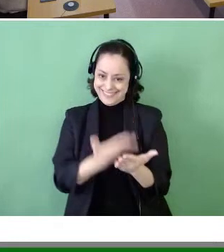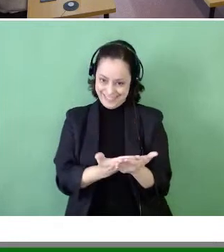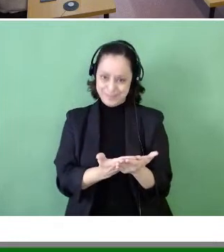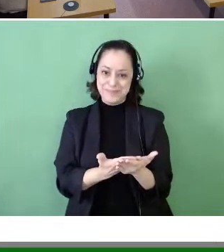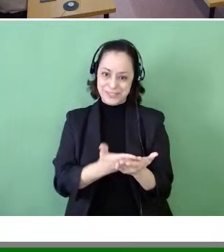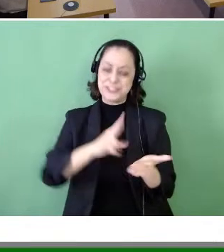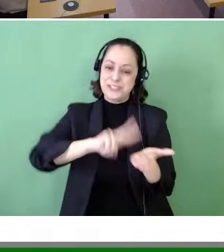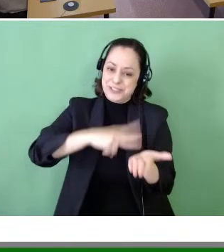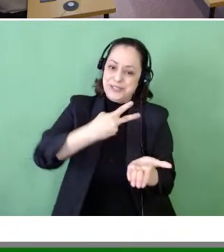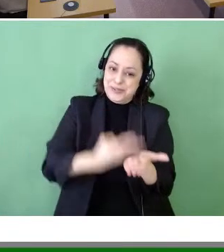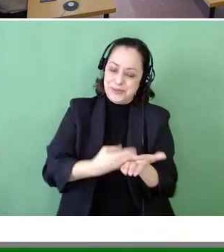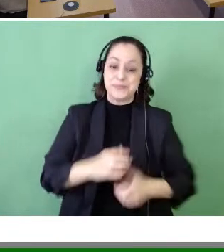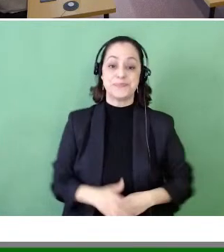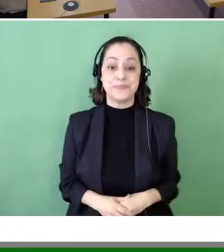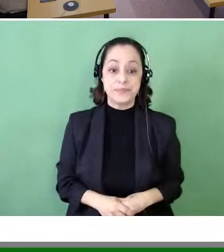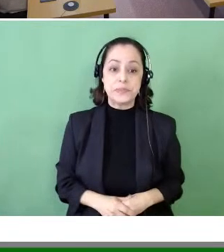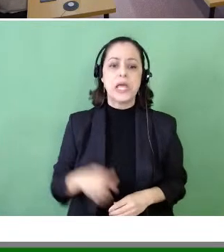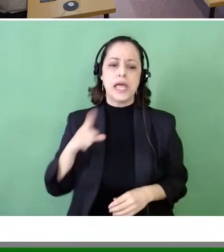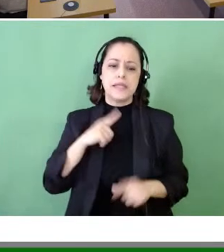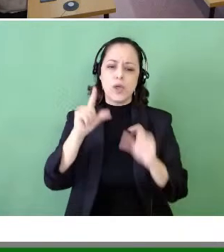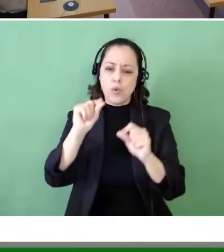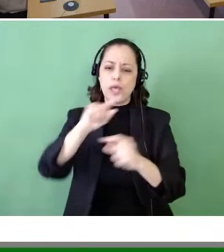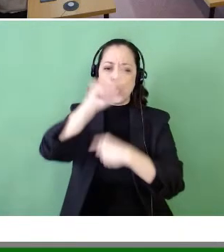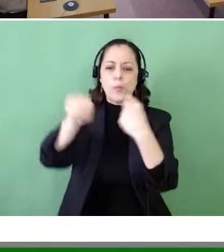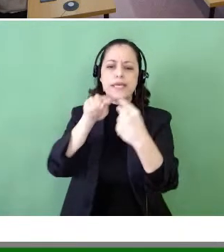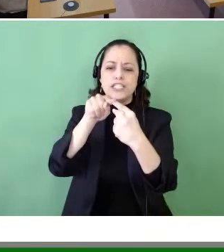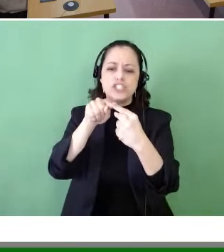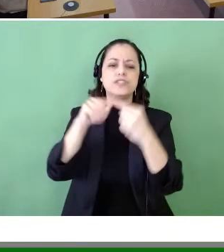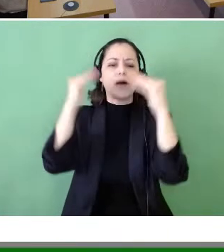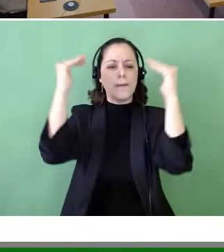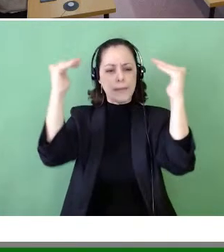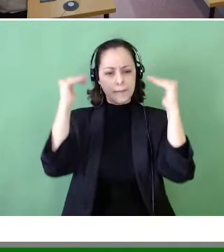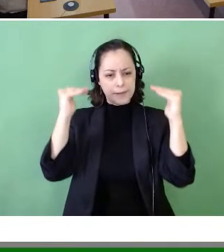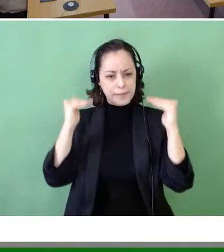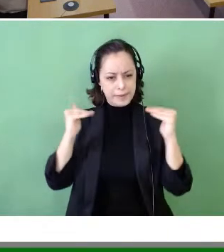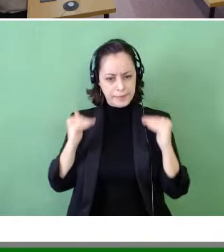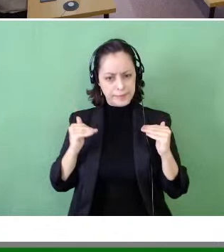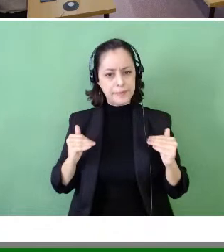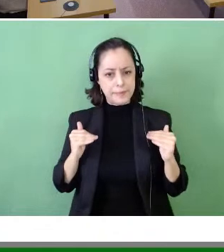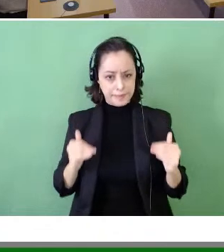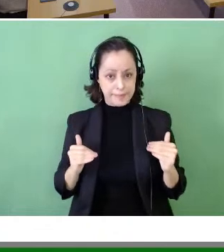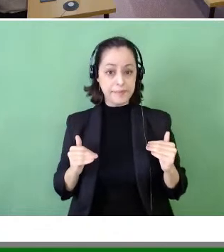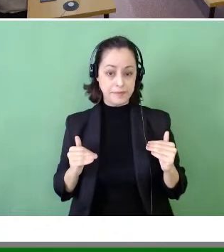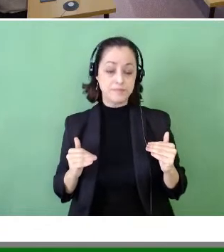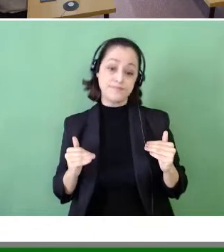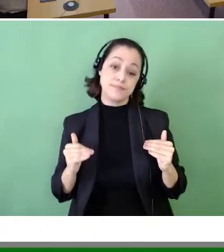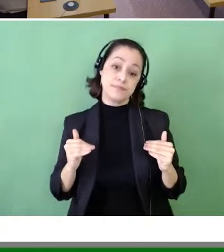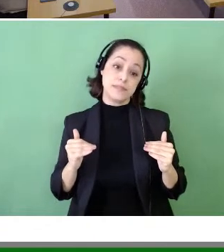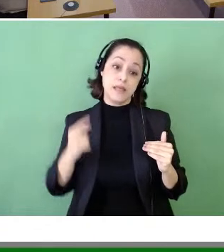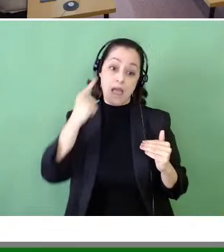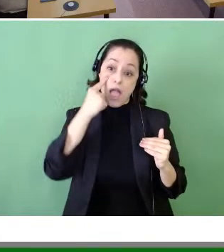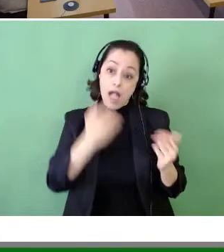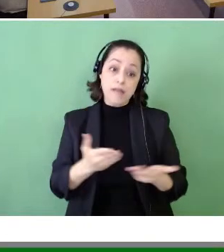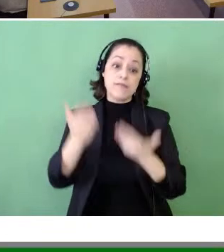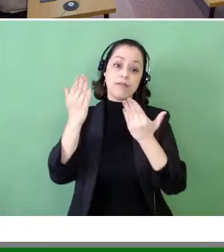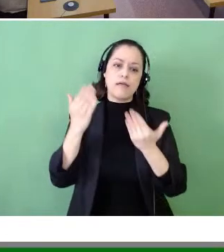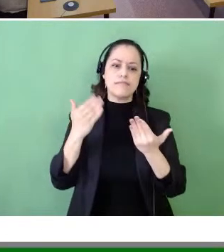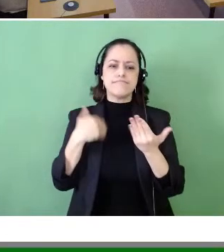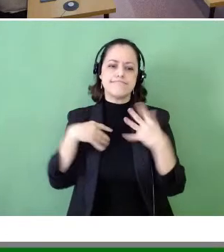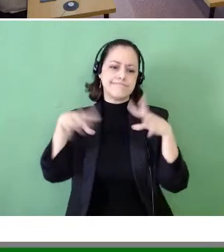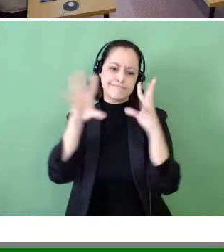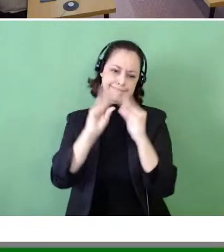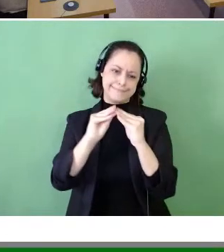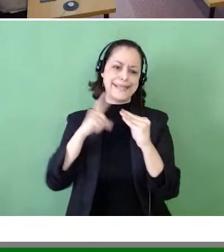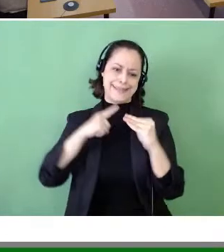Tenemos algunos como específicos que voy a poner así para que salgan todos, y bueno, son